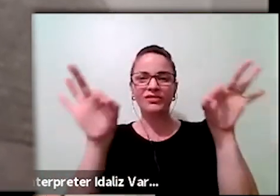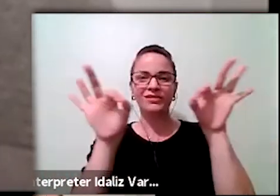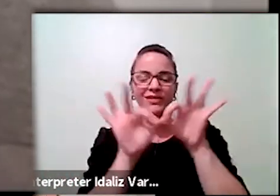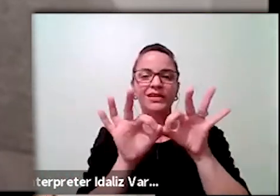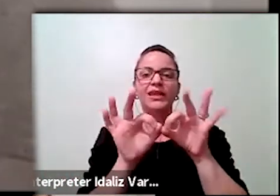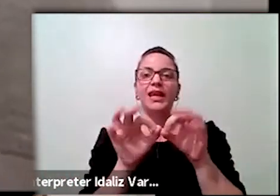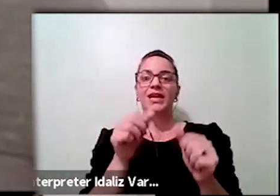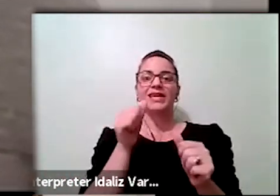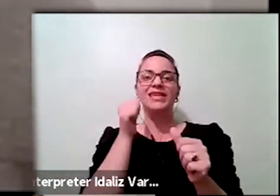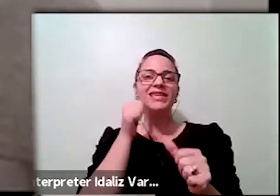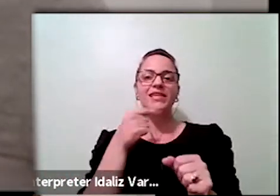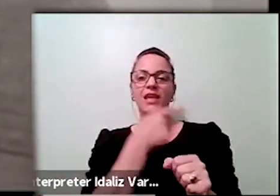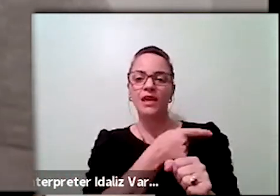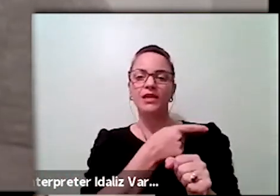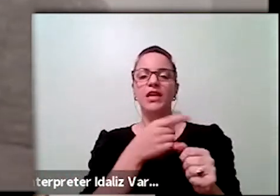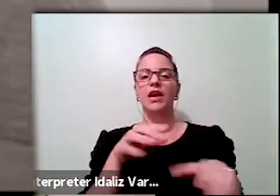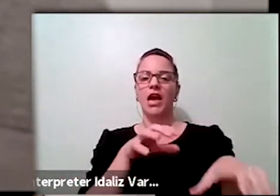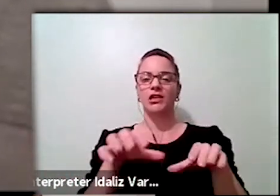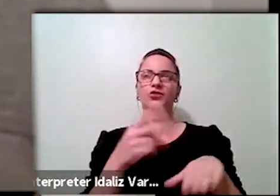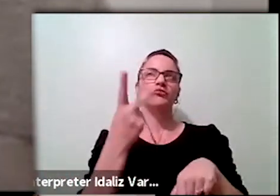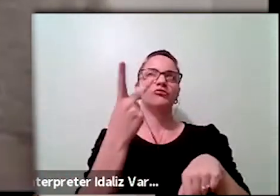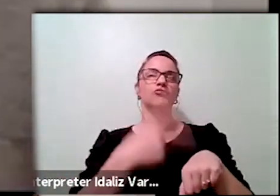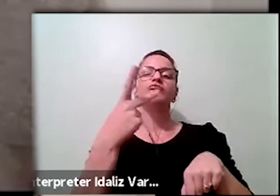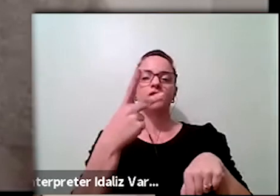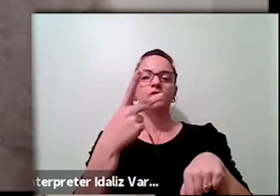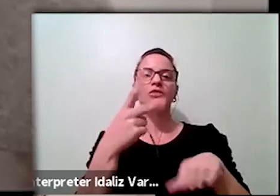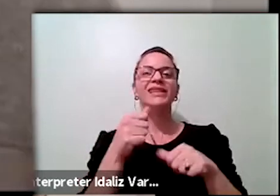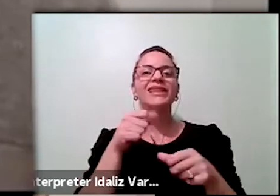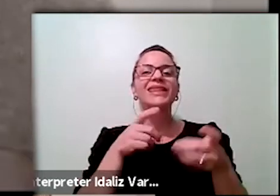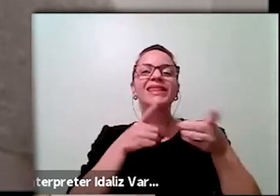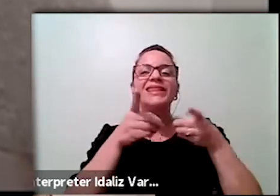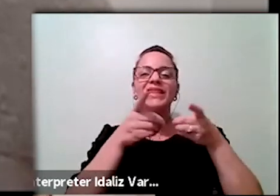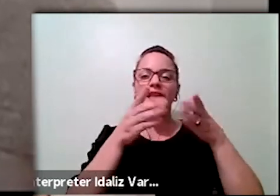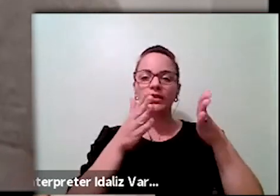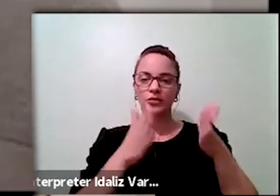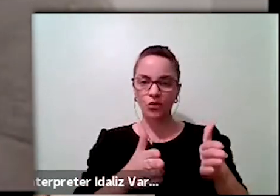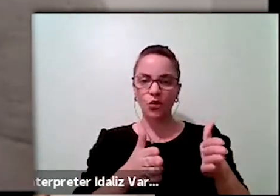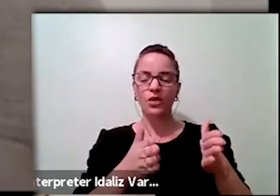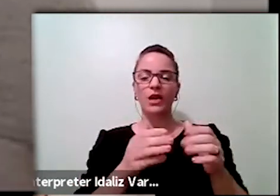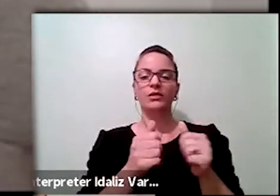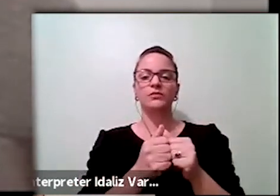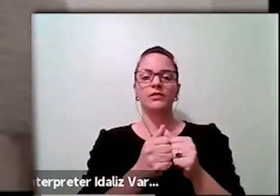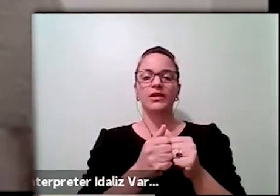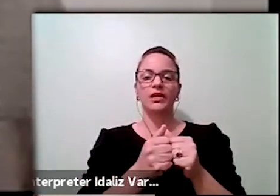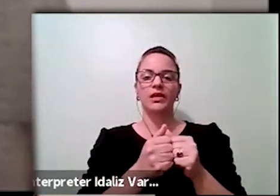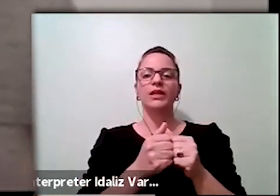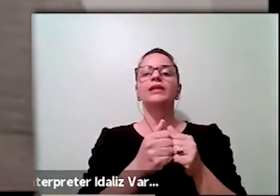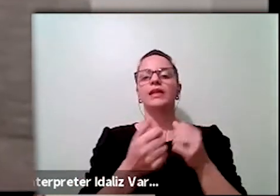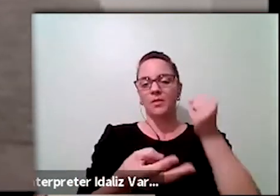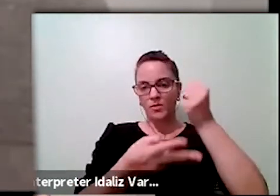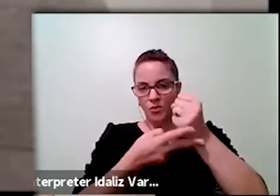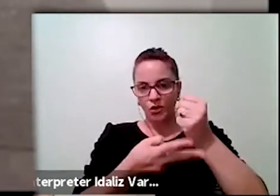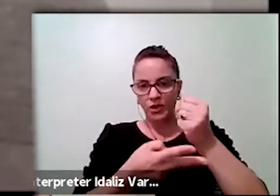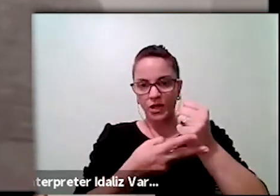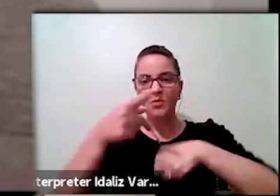más de una ocasión, en dos ocasiones de hecho, la directora como tal o el oficial de preservación histórica